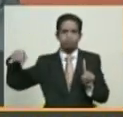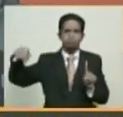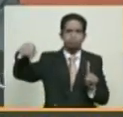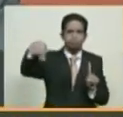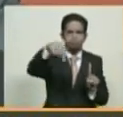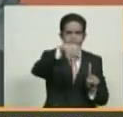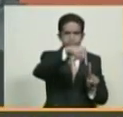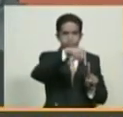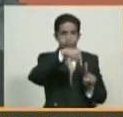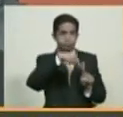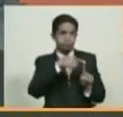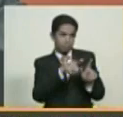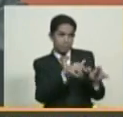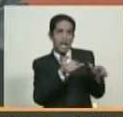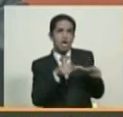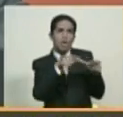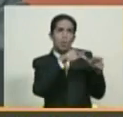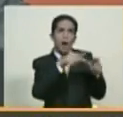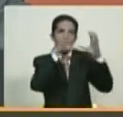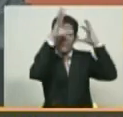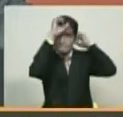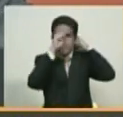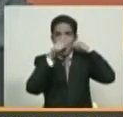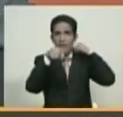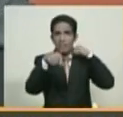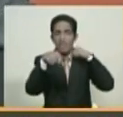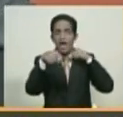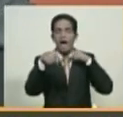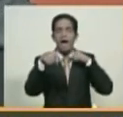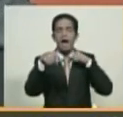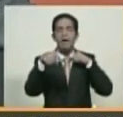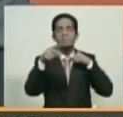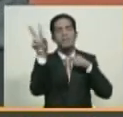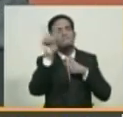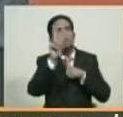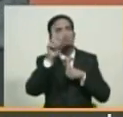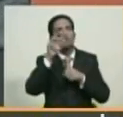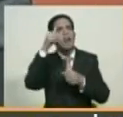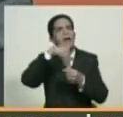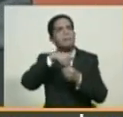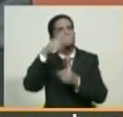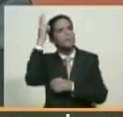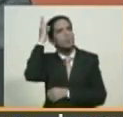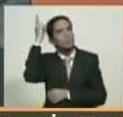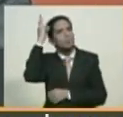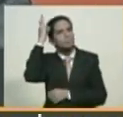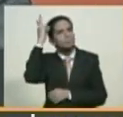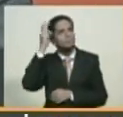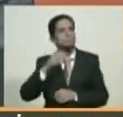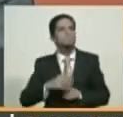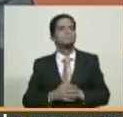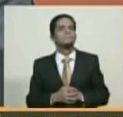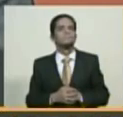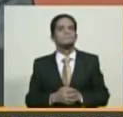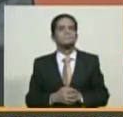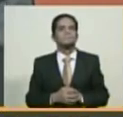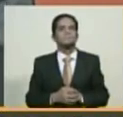situada nuestra sede de la Embajada de la República Bolivariana de Venezuela en Perú.